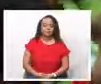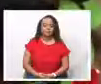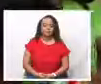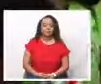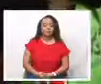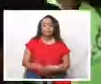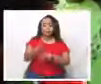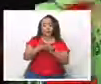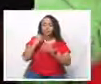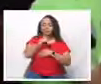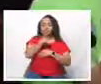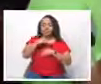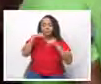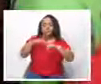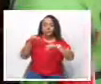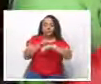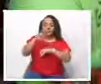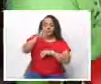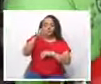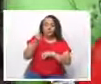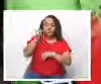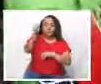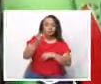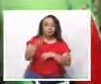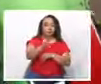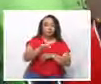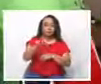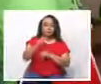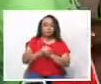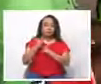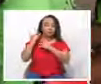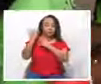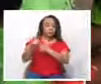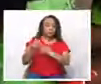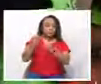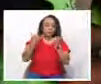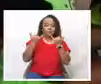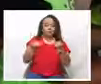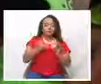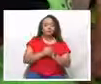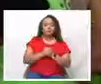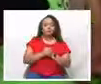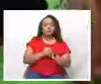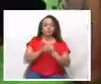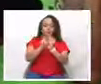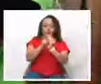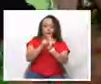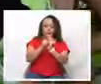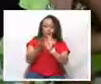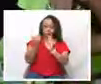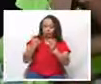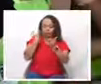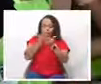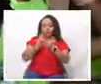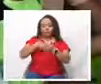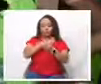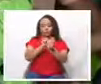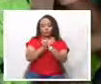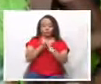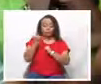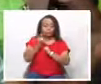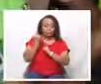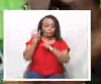Parte de lo que se canta acá en el aeropuerto Juan Santa María, compañeros, a la espera, ya hace varios minutos que llegaron nuestros atletas, nada más